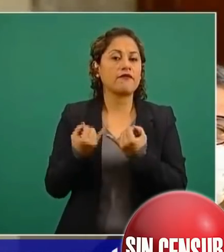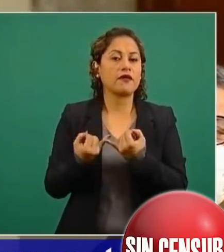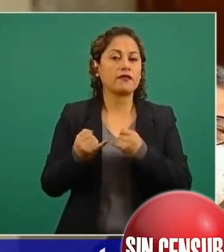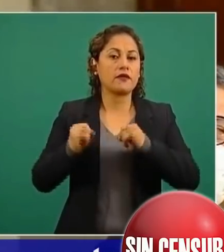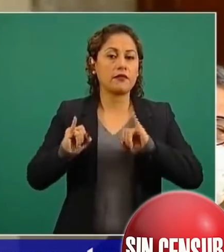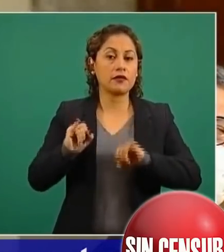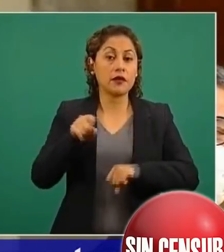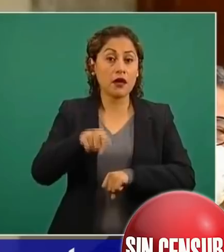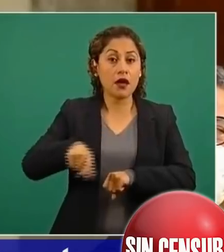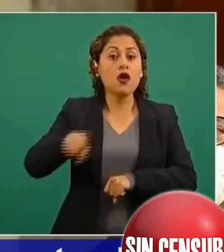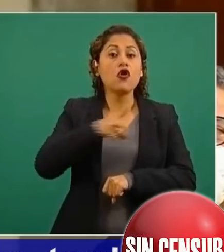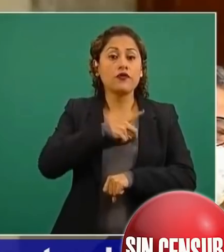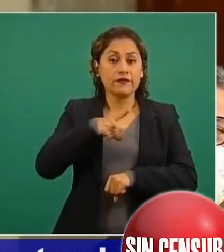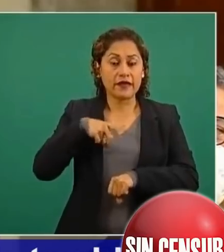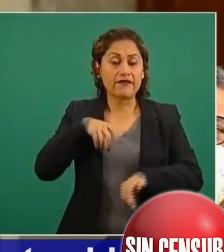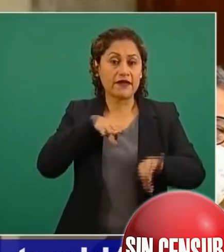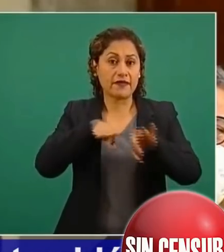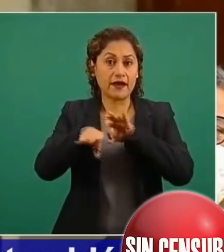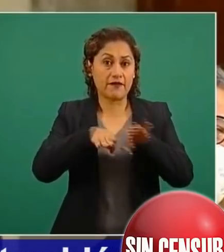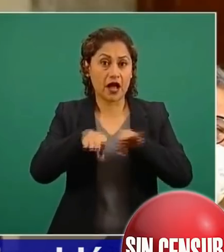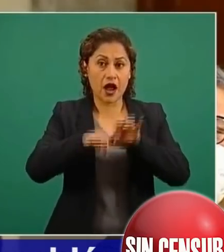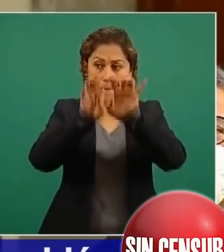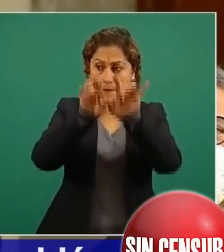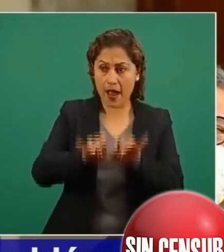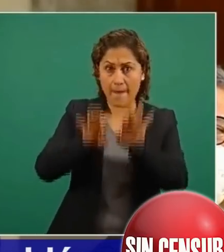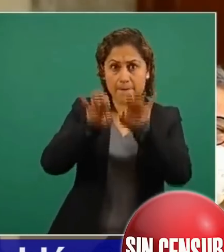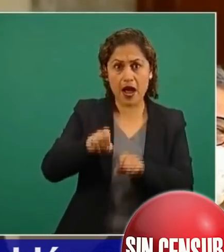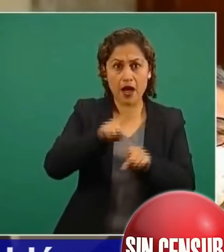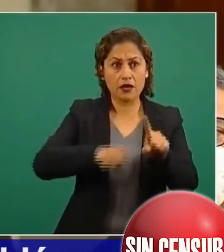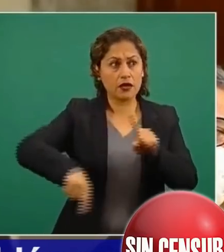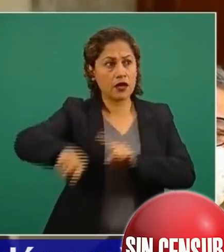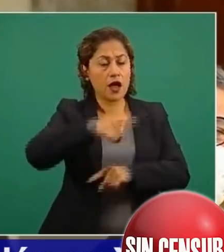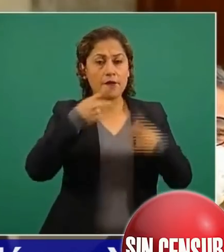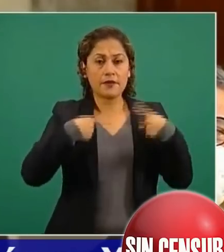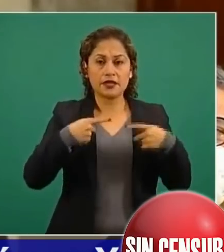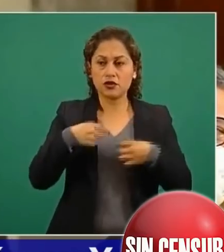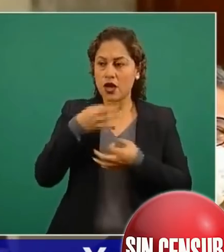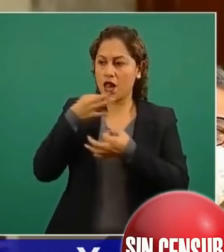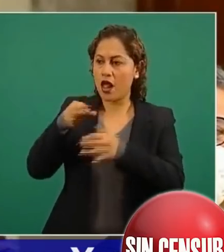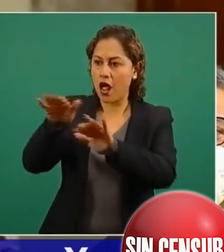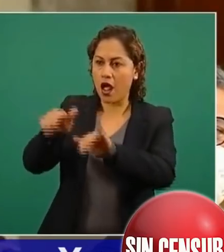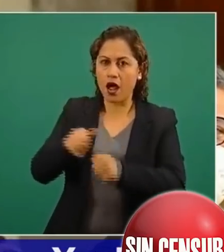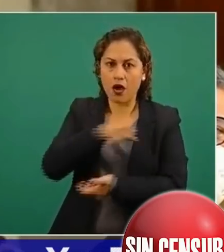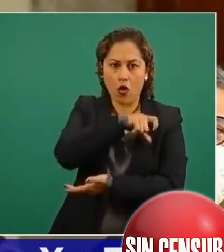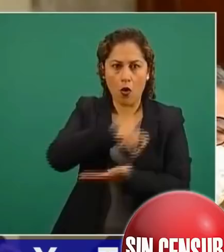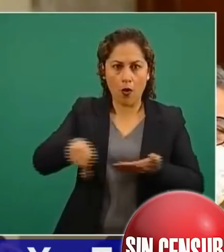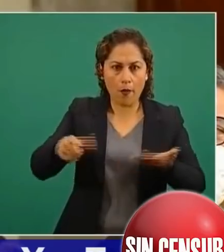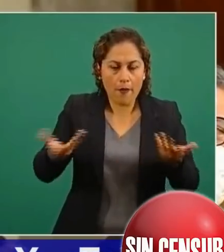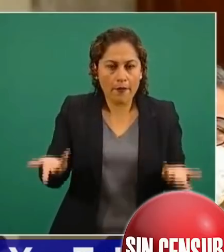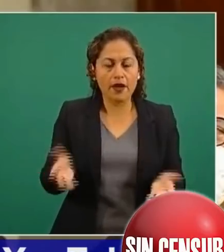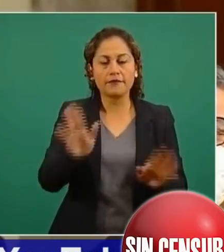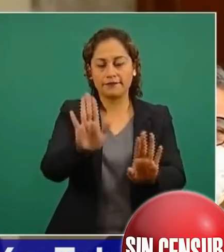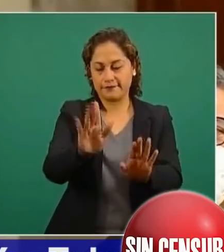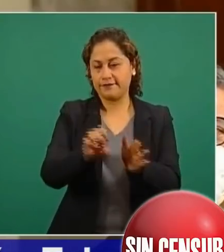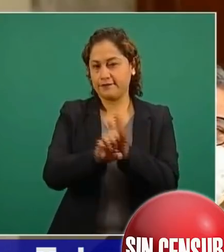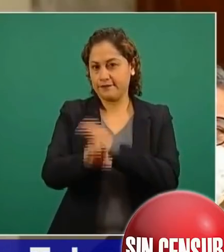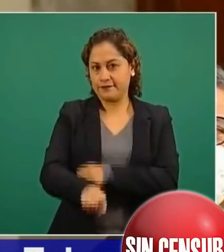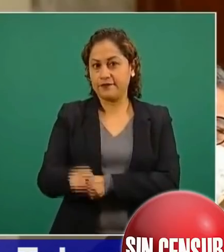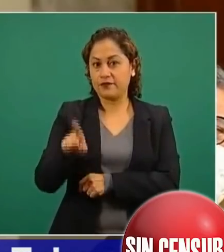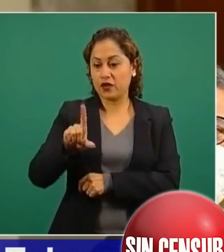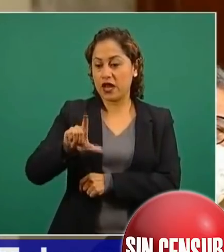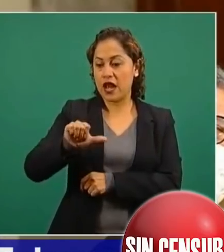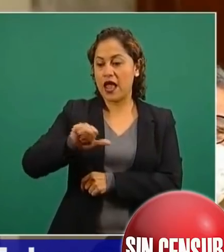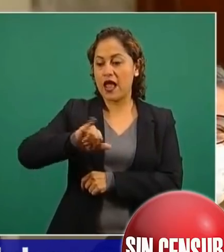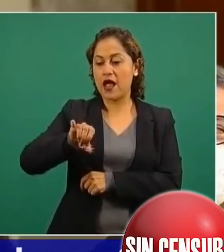manera editorial para que la gente los compre y los lea. Le pongo un ejemplo, a La Jornada, 300 millones de pesos